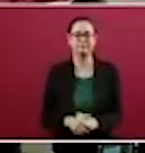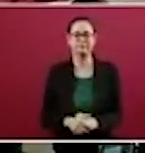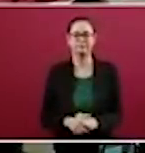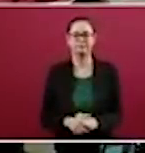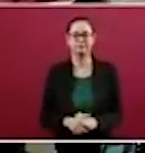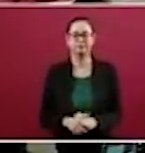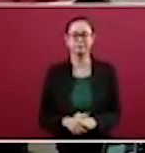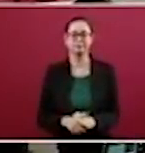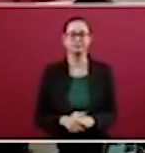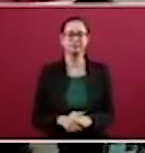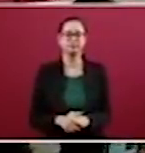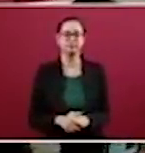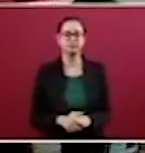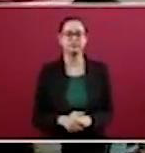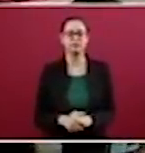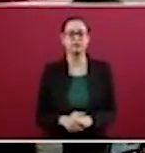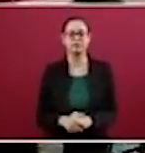Gracias, señor presidente.